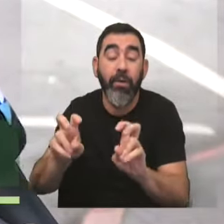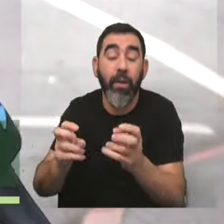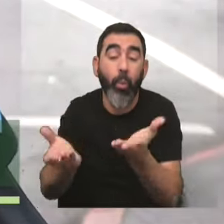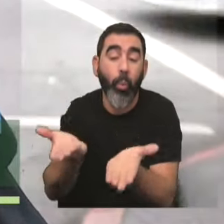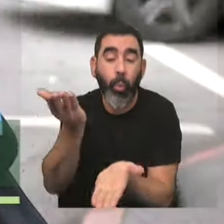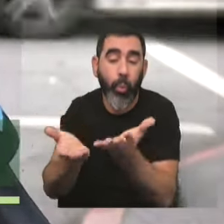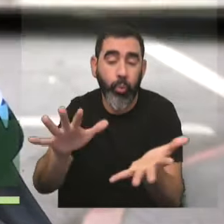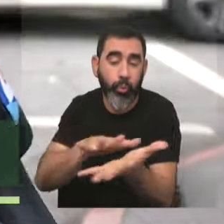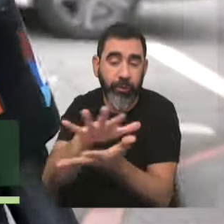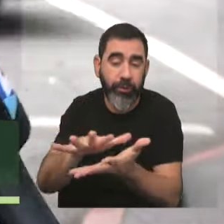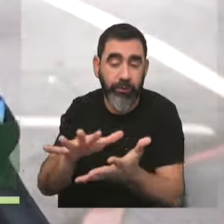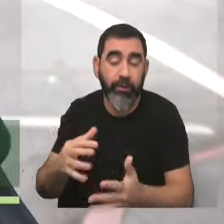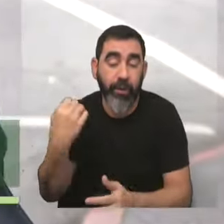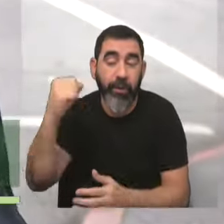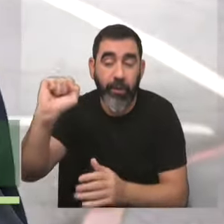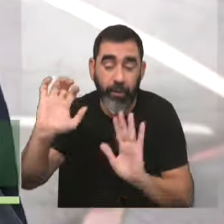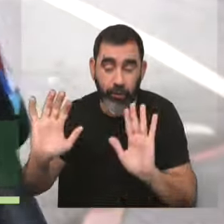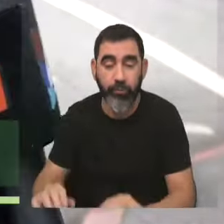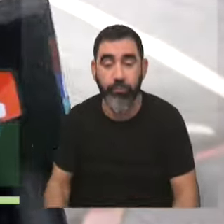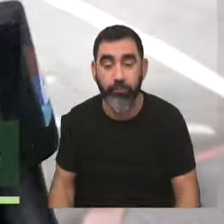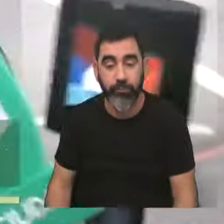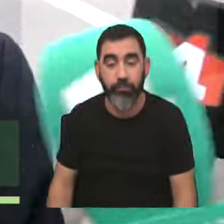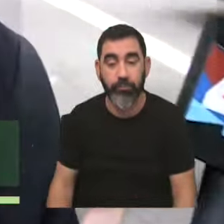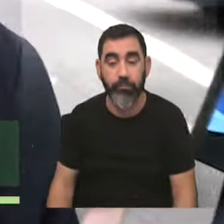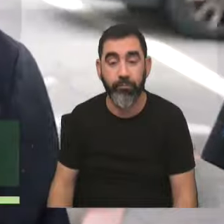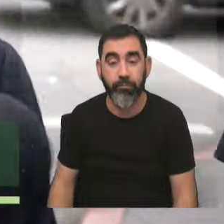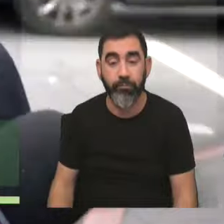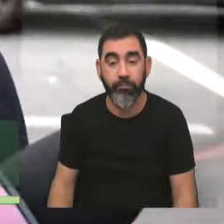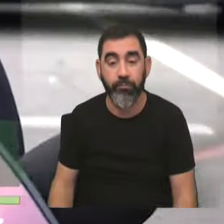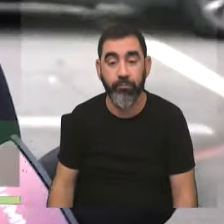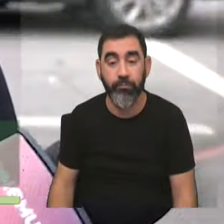alguna figura delictiva que es un tema mucho más delicado